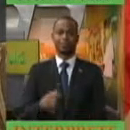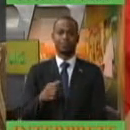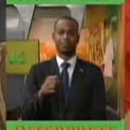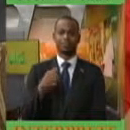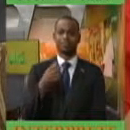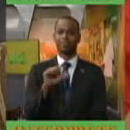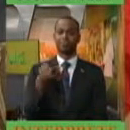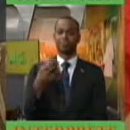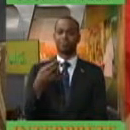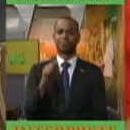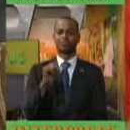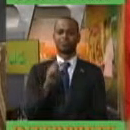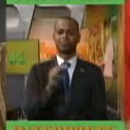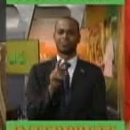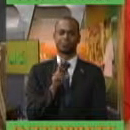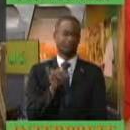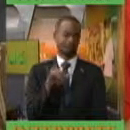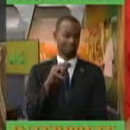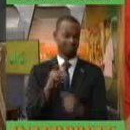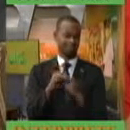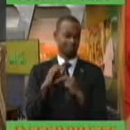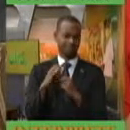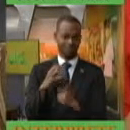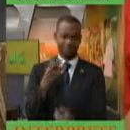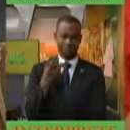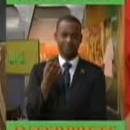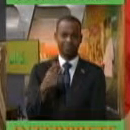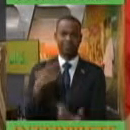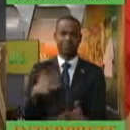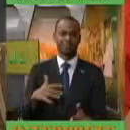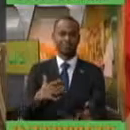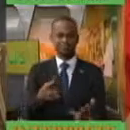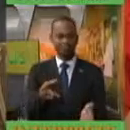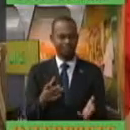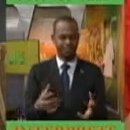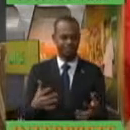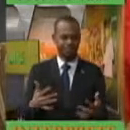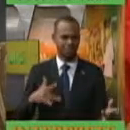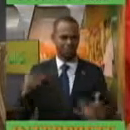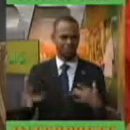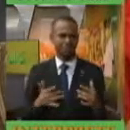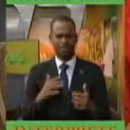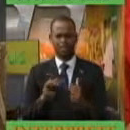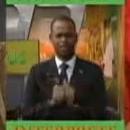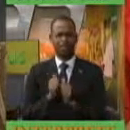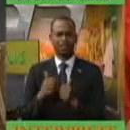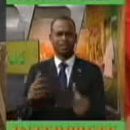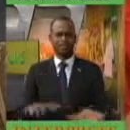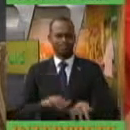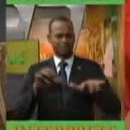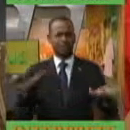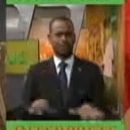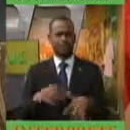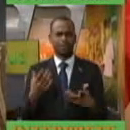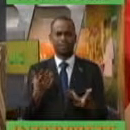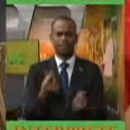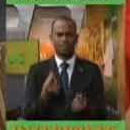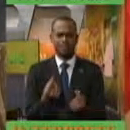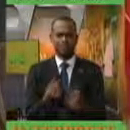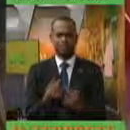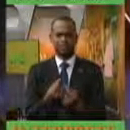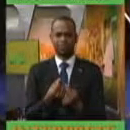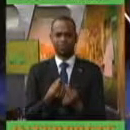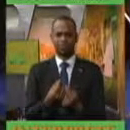que es un luchador incansable, que a veces yo digo, Henry, ¿dónde que tú sacas tanta energía para trabajar? Y cómo él se